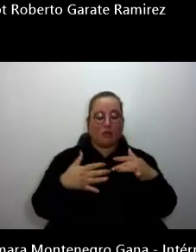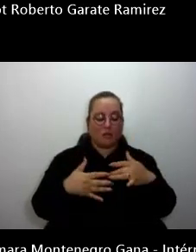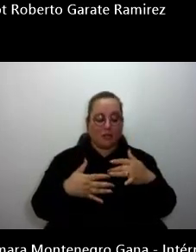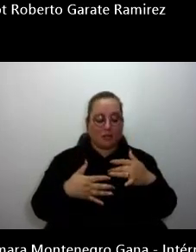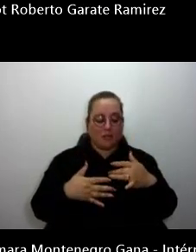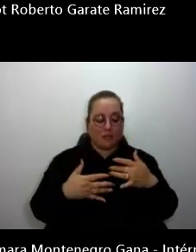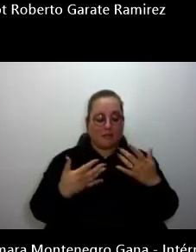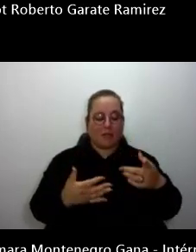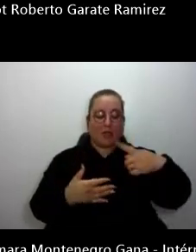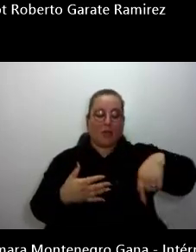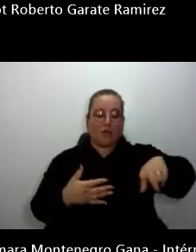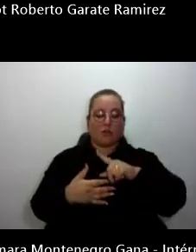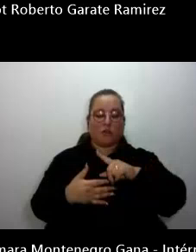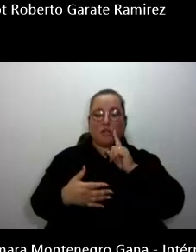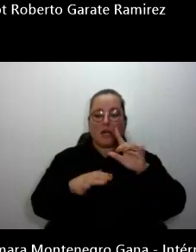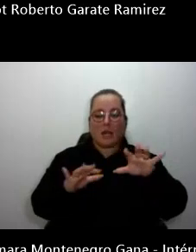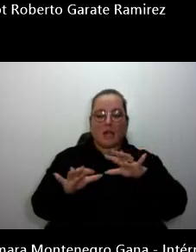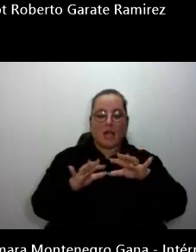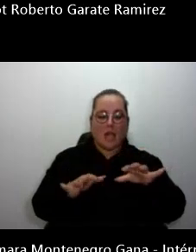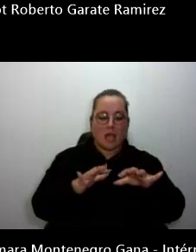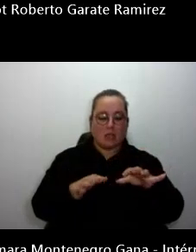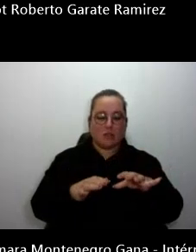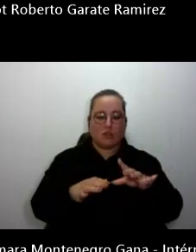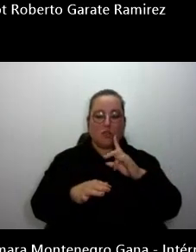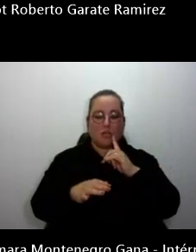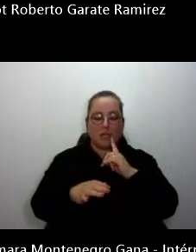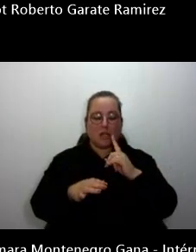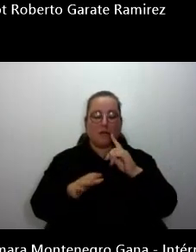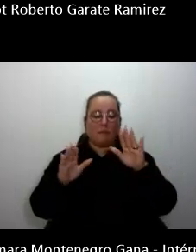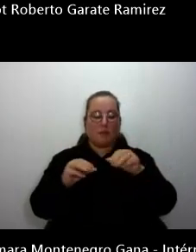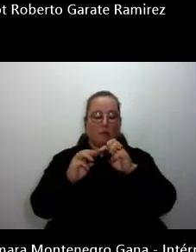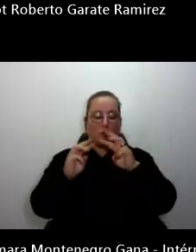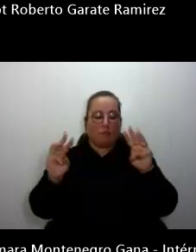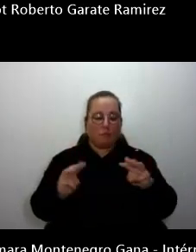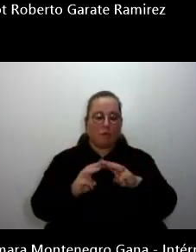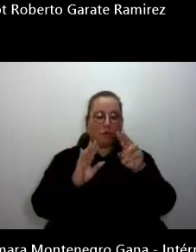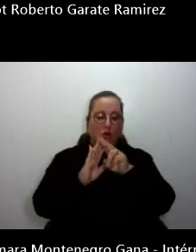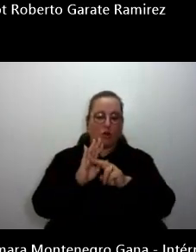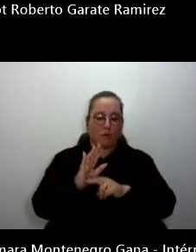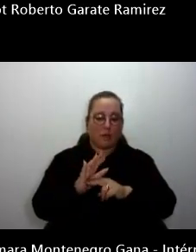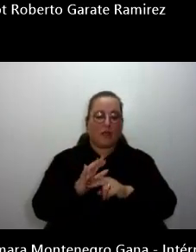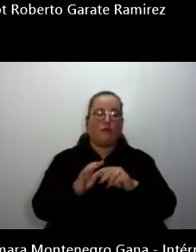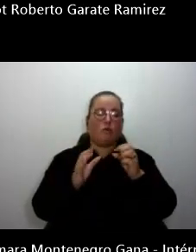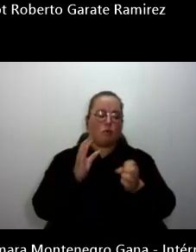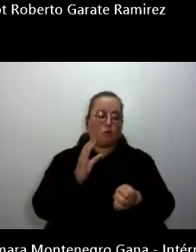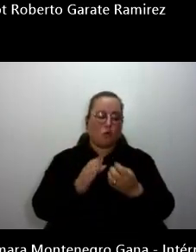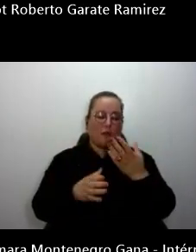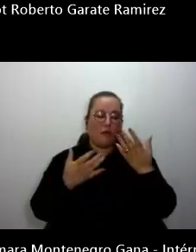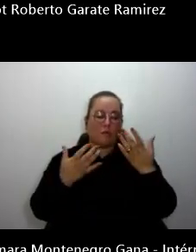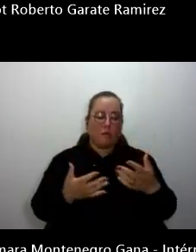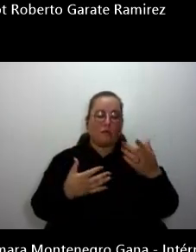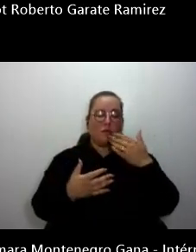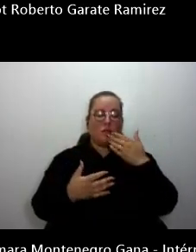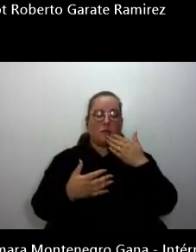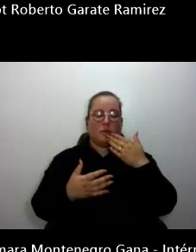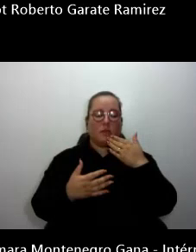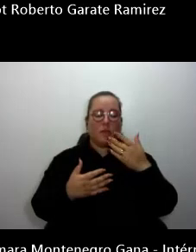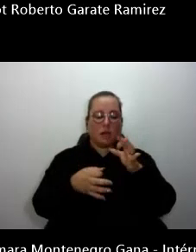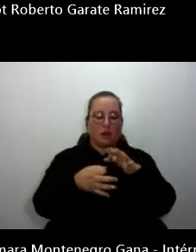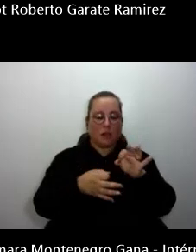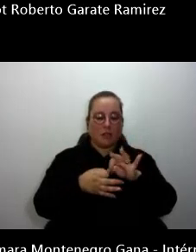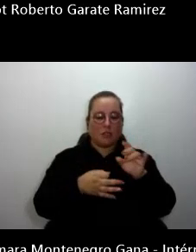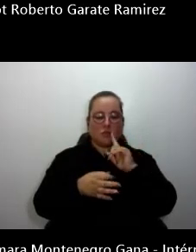a cabo las acciones que son parte del marco normativo actual. Por eso también en las orientaciones que hemos ido lanzando